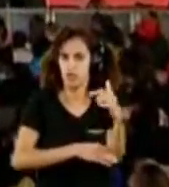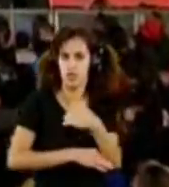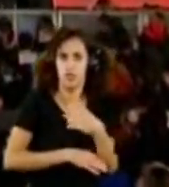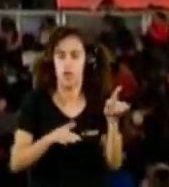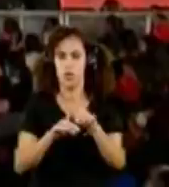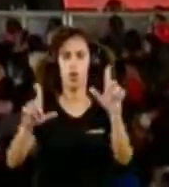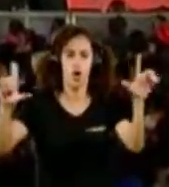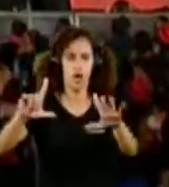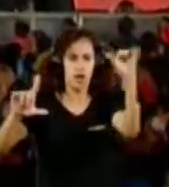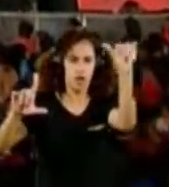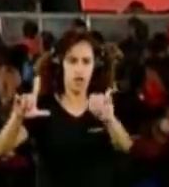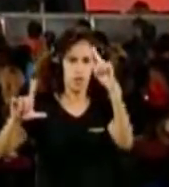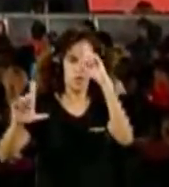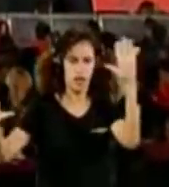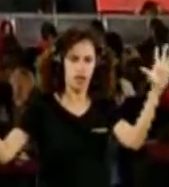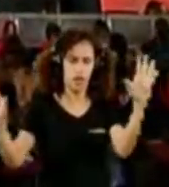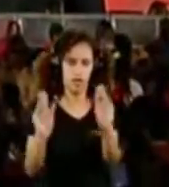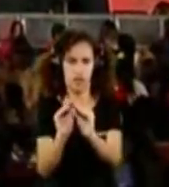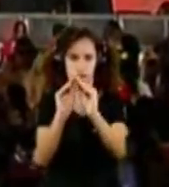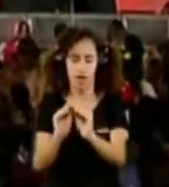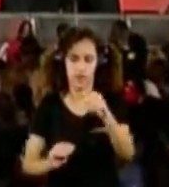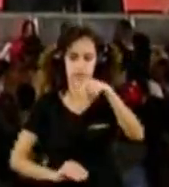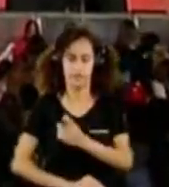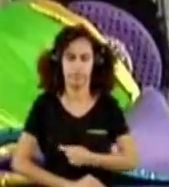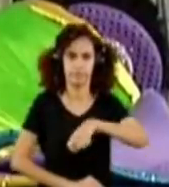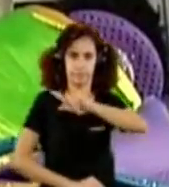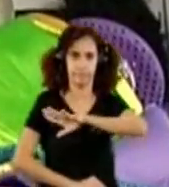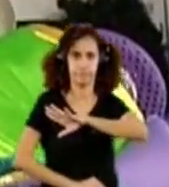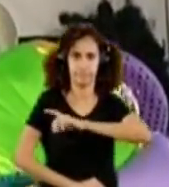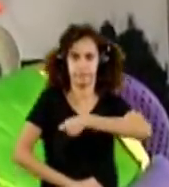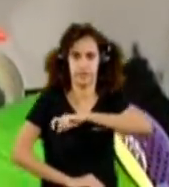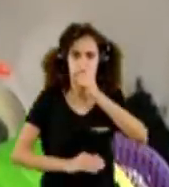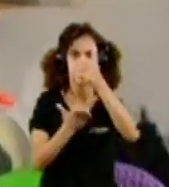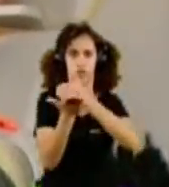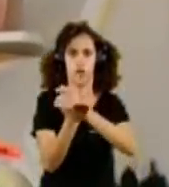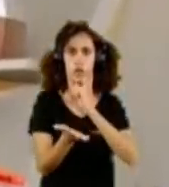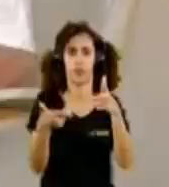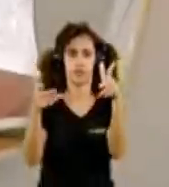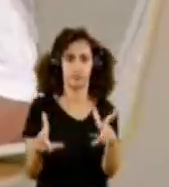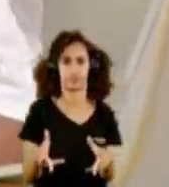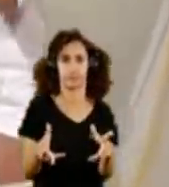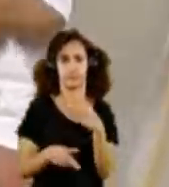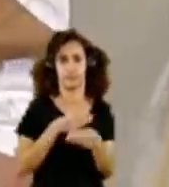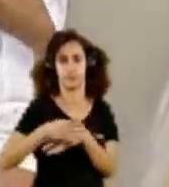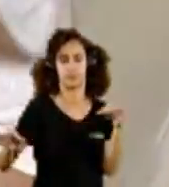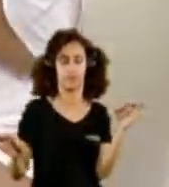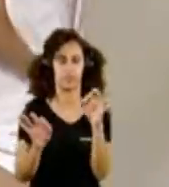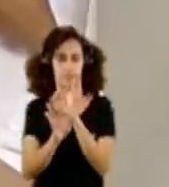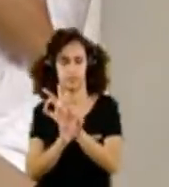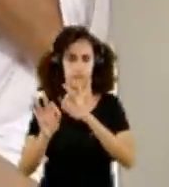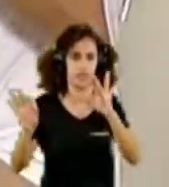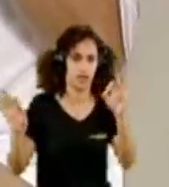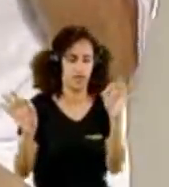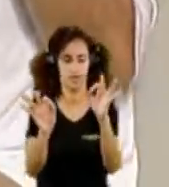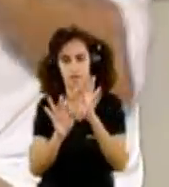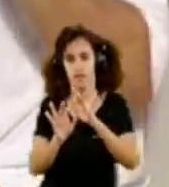hemos llegado, que en España se gana más estando sentado. Y aunque me vean apretando, no